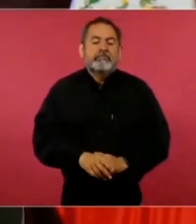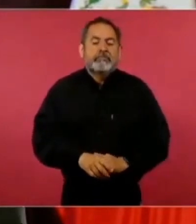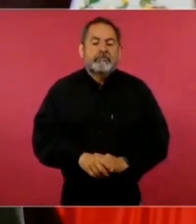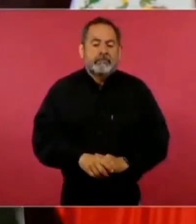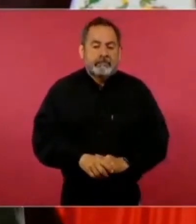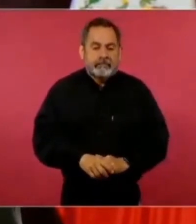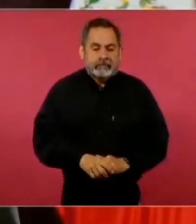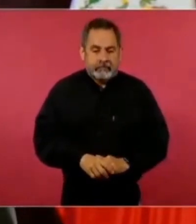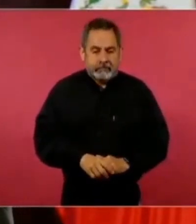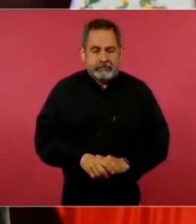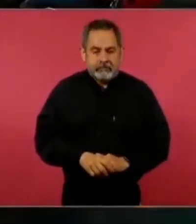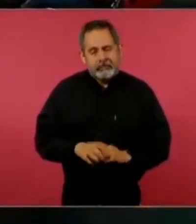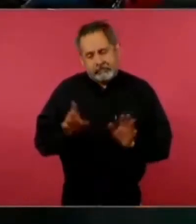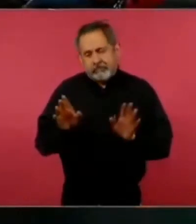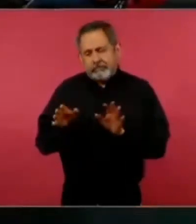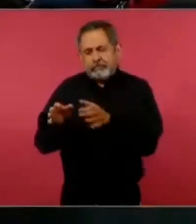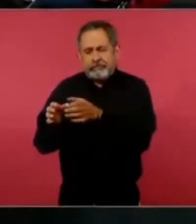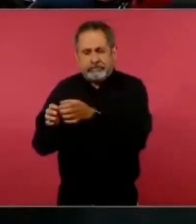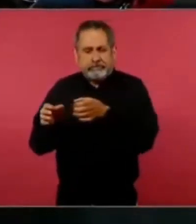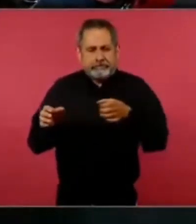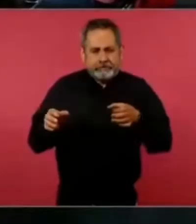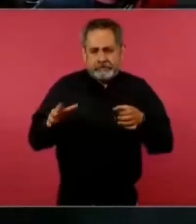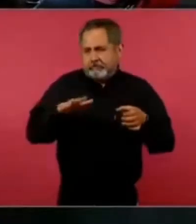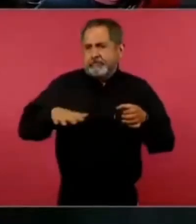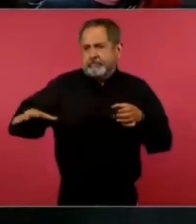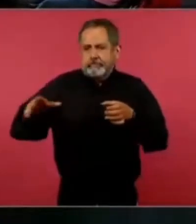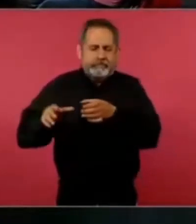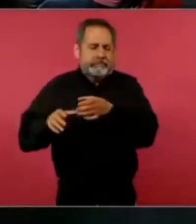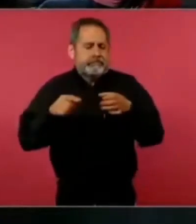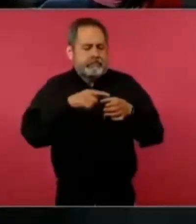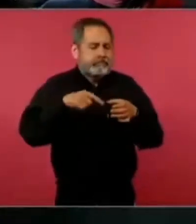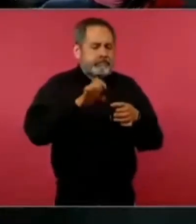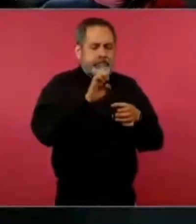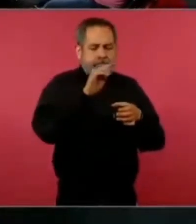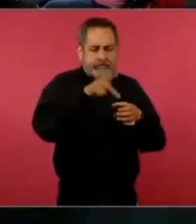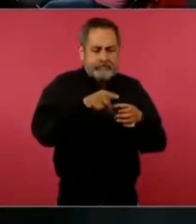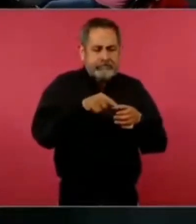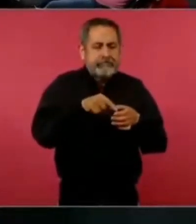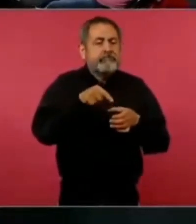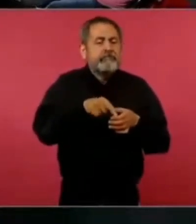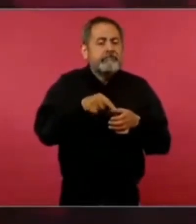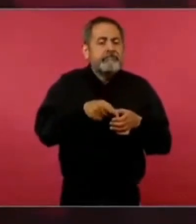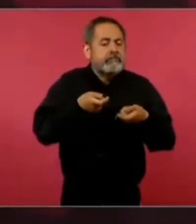Sí, una rama del ejército, dependiendo